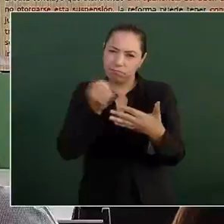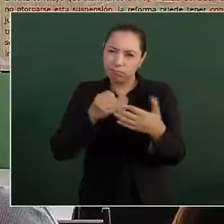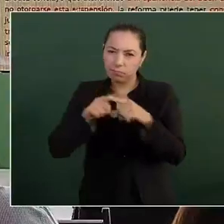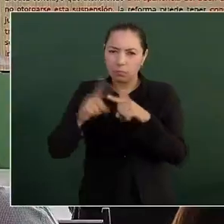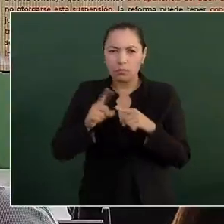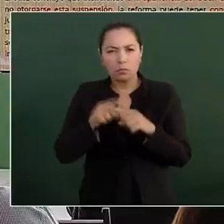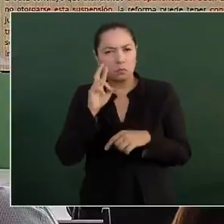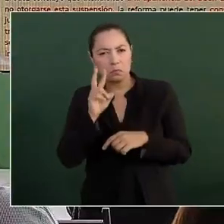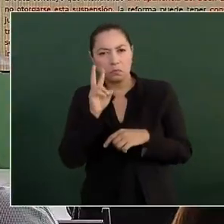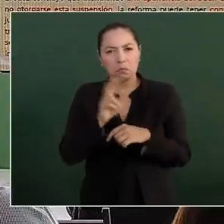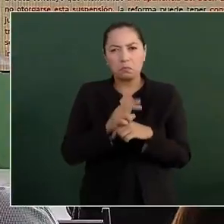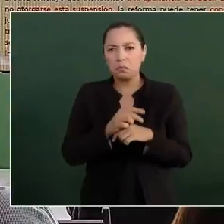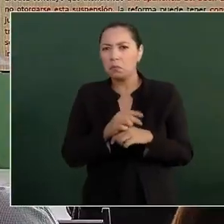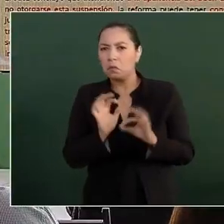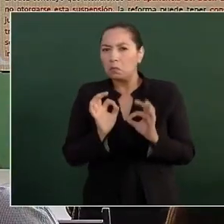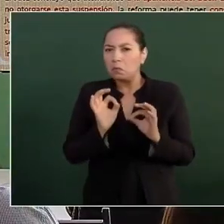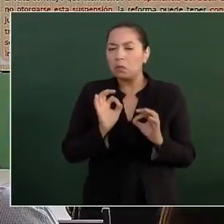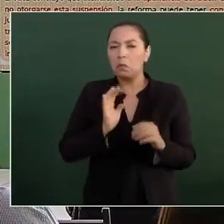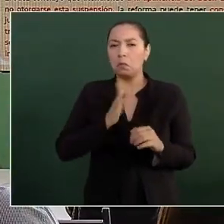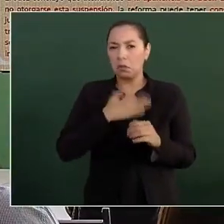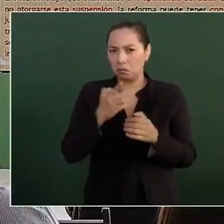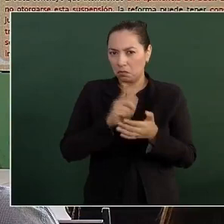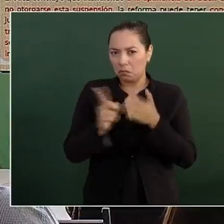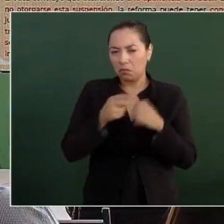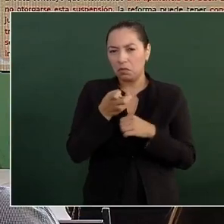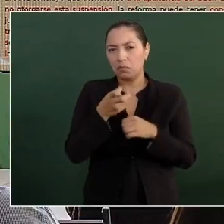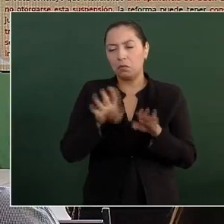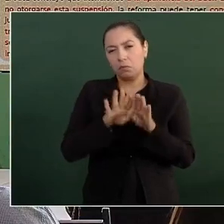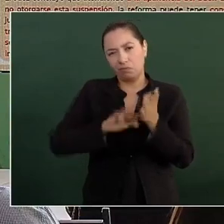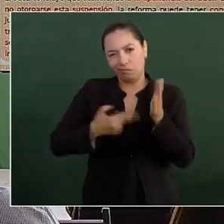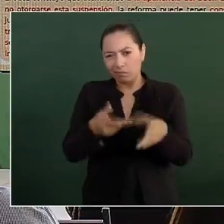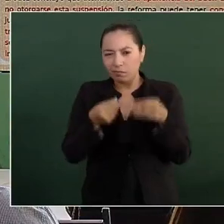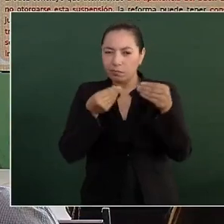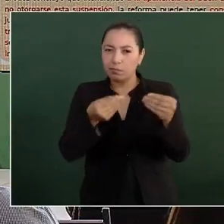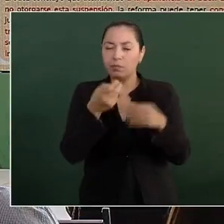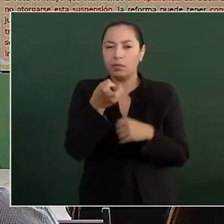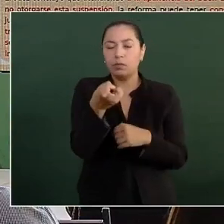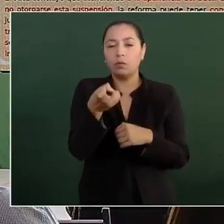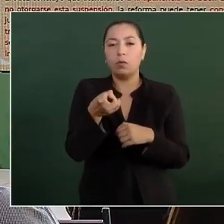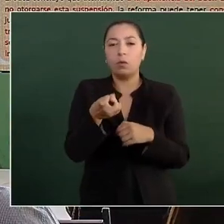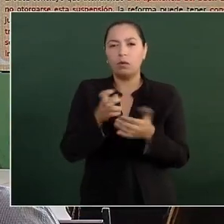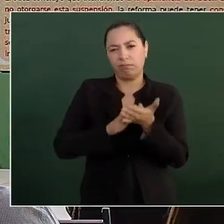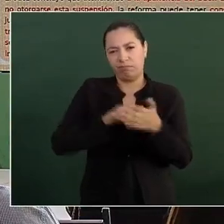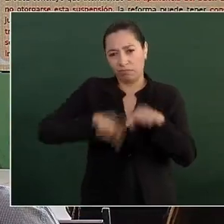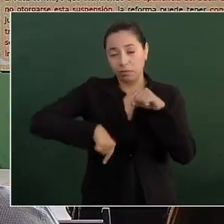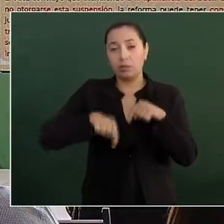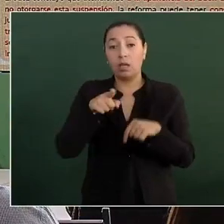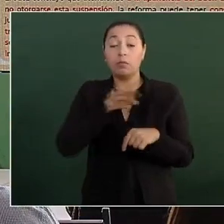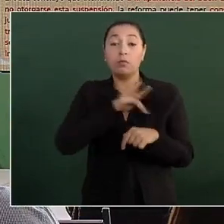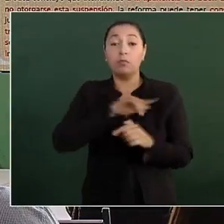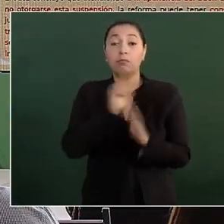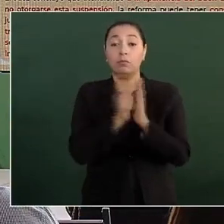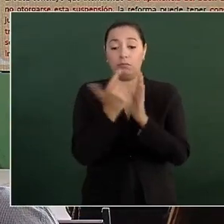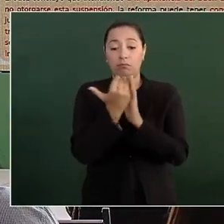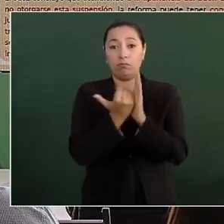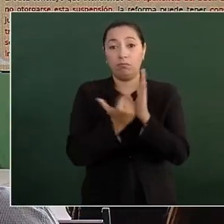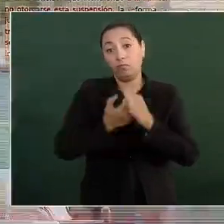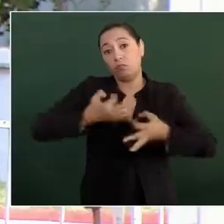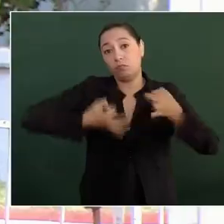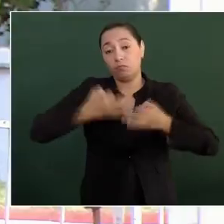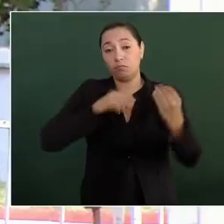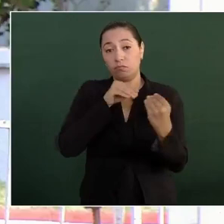buen derecho de no otorgarse esta suspensión, la reforma puede tener consecuencias jurídicas de